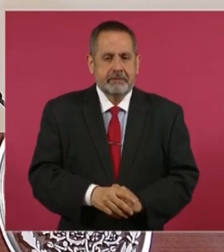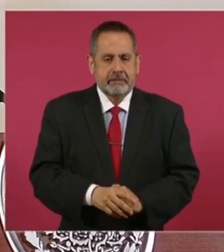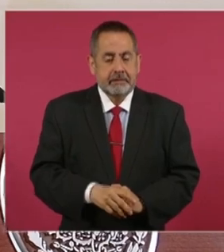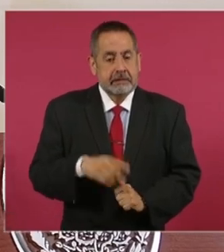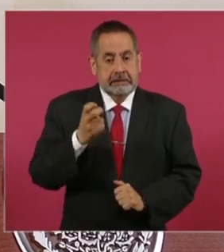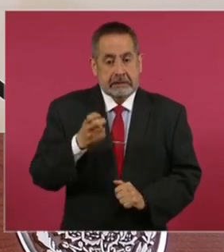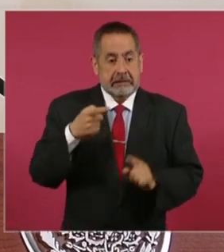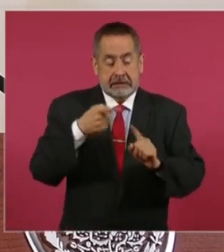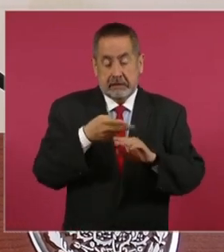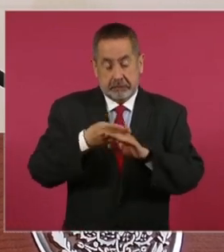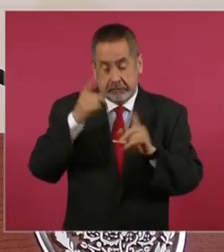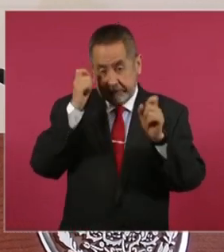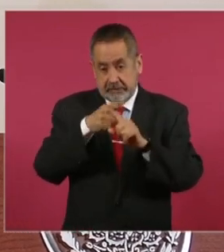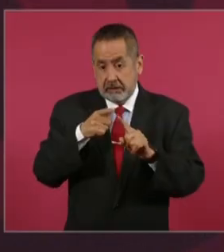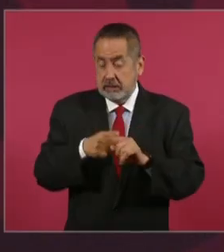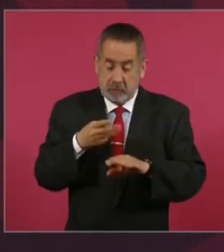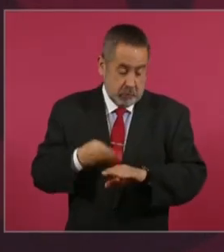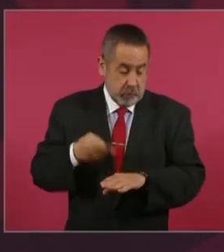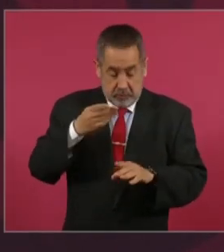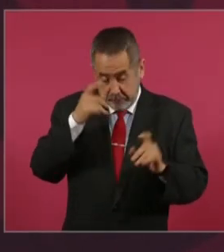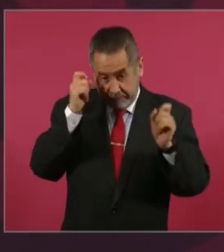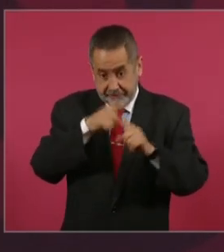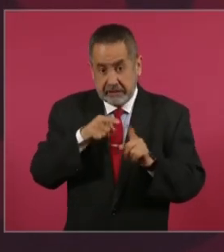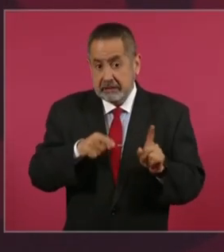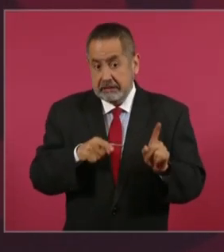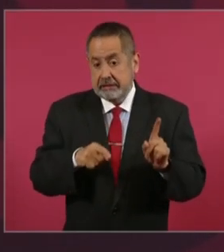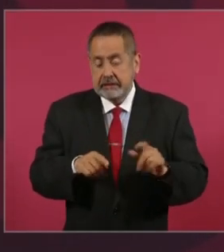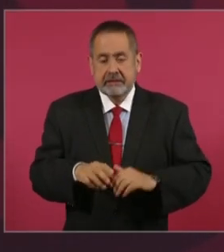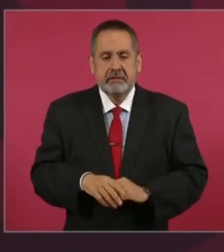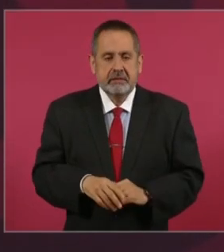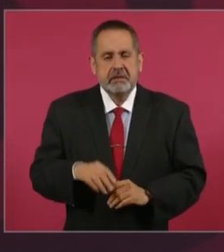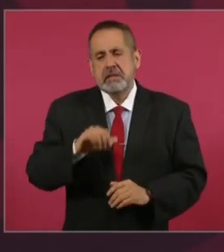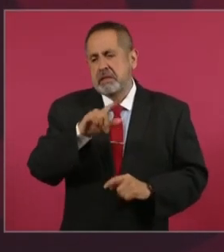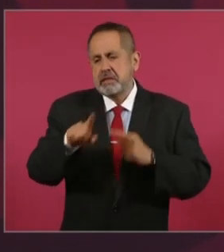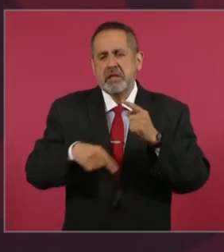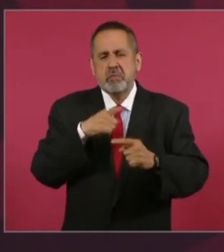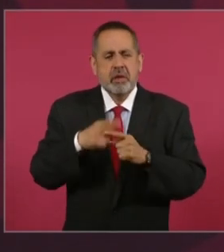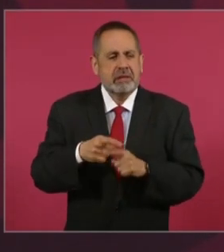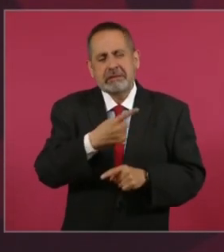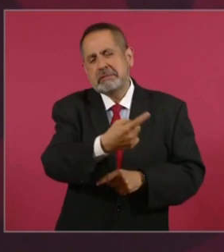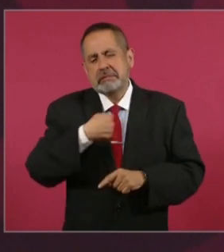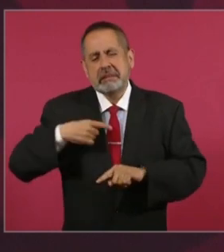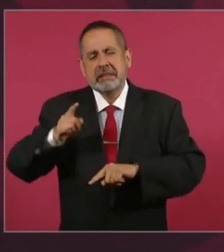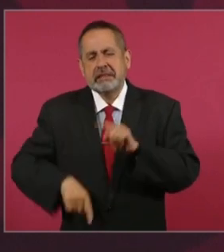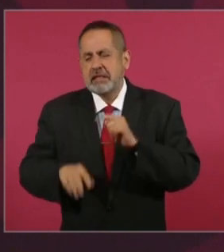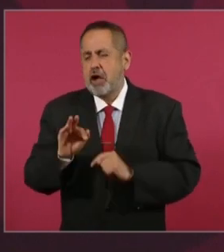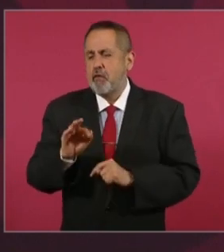esa fue una muy difícil, pero mucho, muy difícil y luego vino el desafuero,